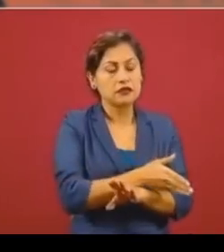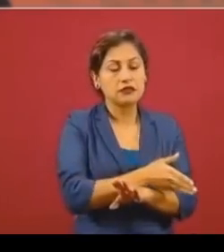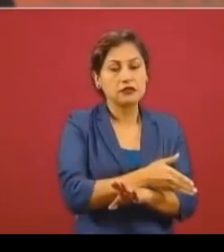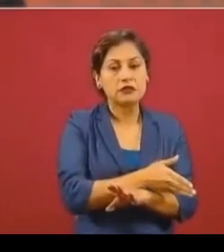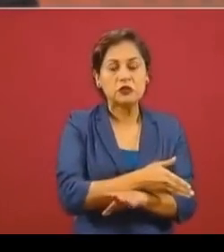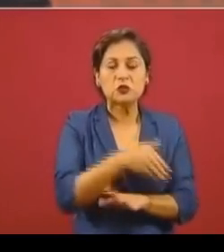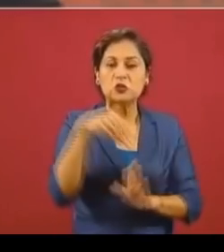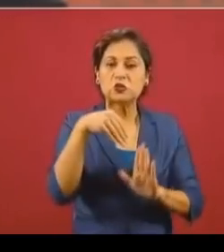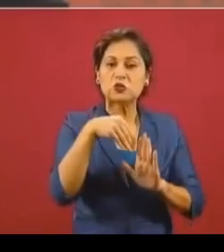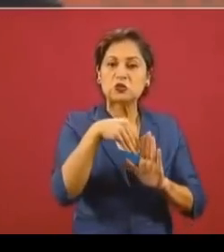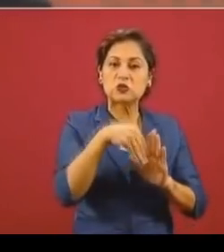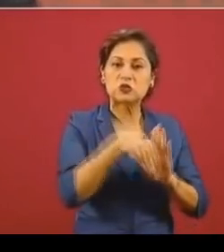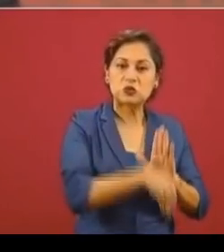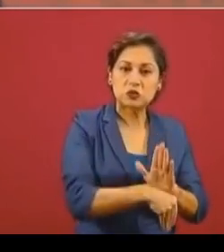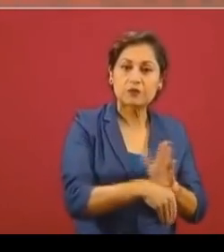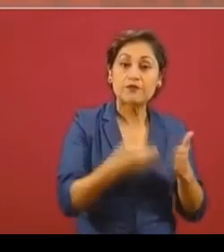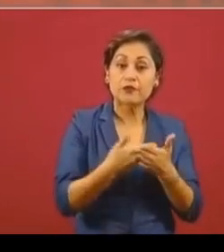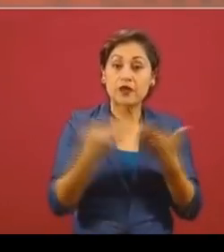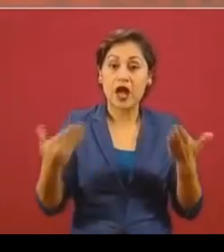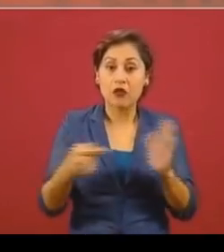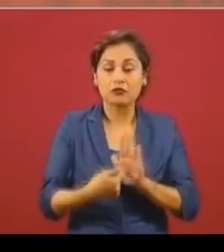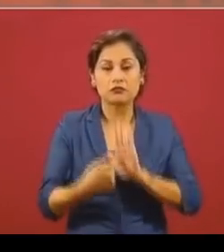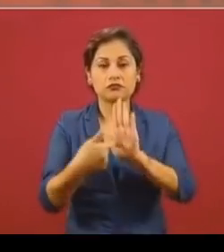Pues ya no sigamos